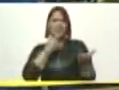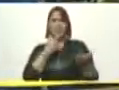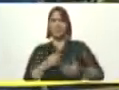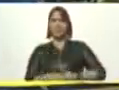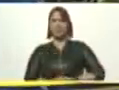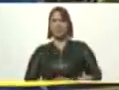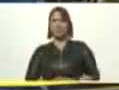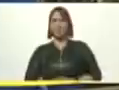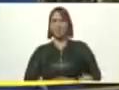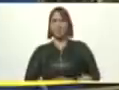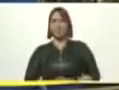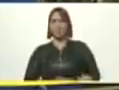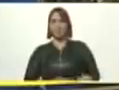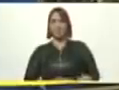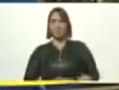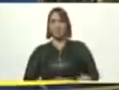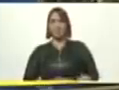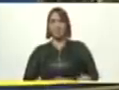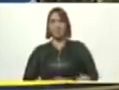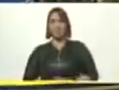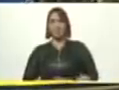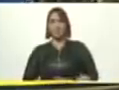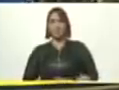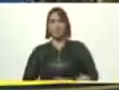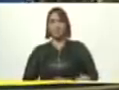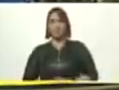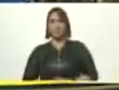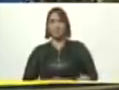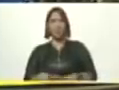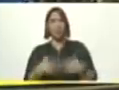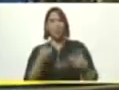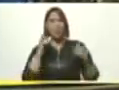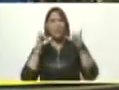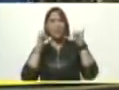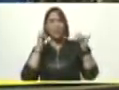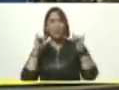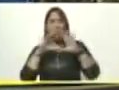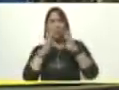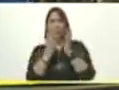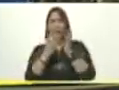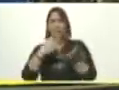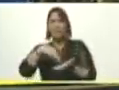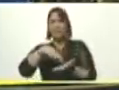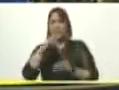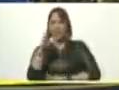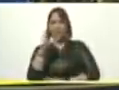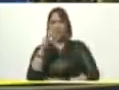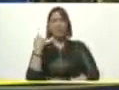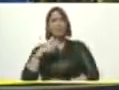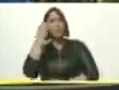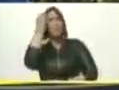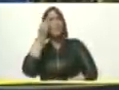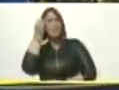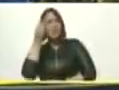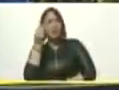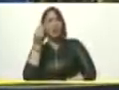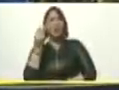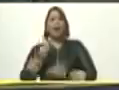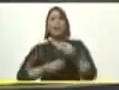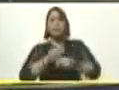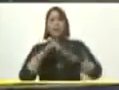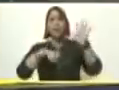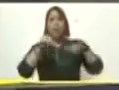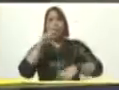de verdad Me parece muy bien cuando es que el festival Mundial de la salsa en Caracas tenemos pensado hacerlo el 11 de junio